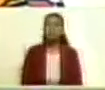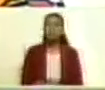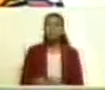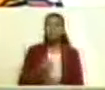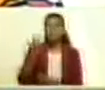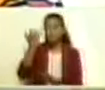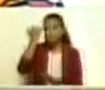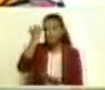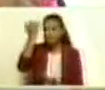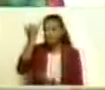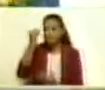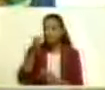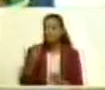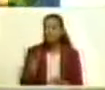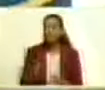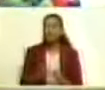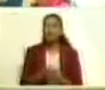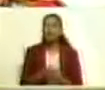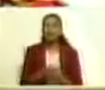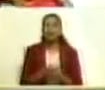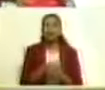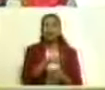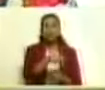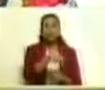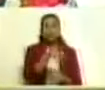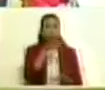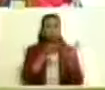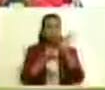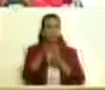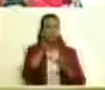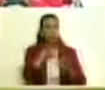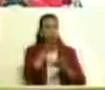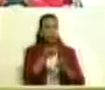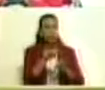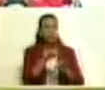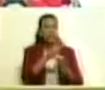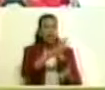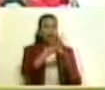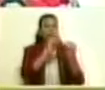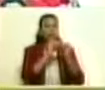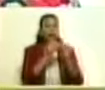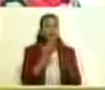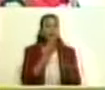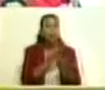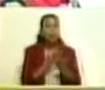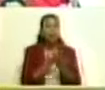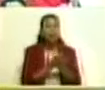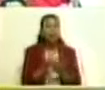futuro. Por eso, yo acojo la propuesta